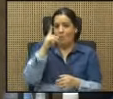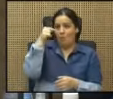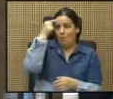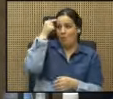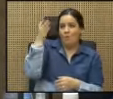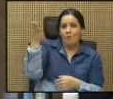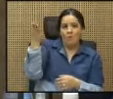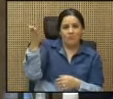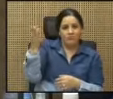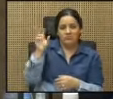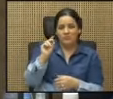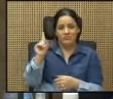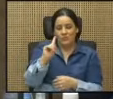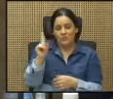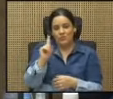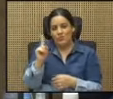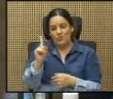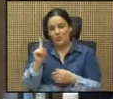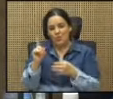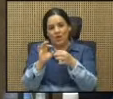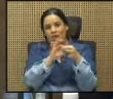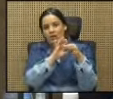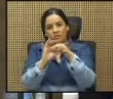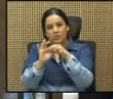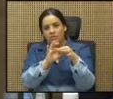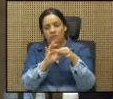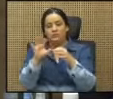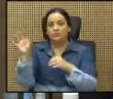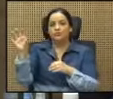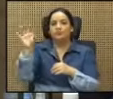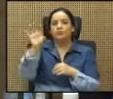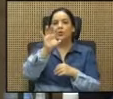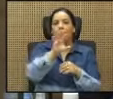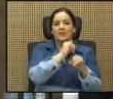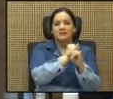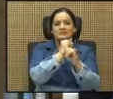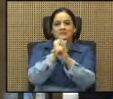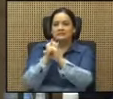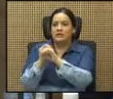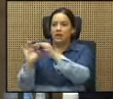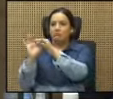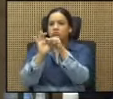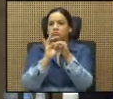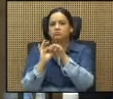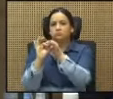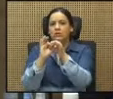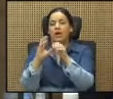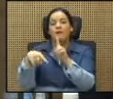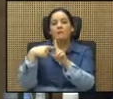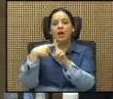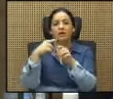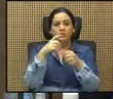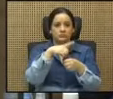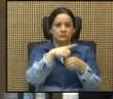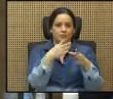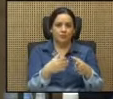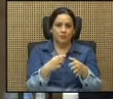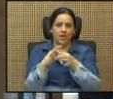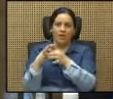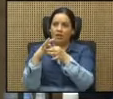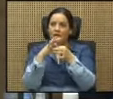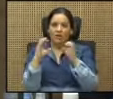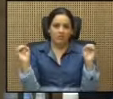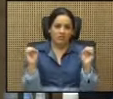es capaz de articular entre sus propias instituciones y sus diputados. es de